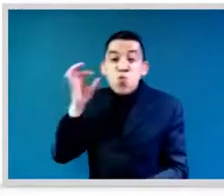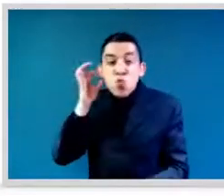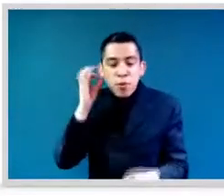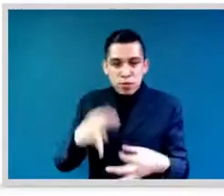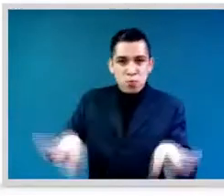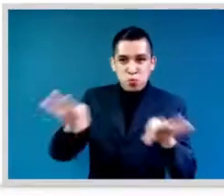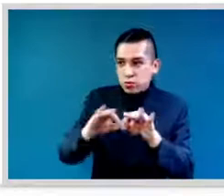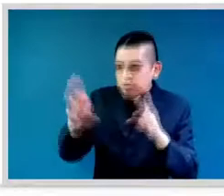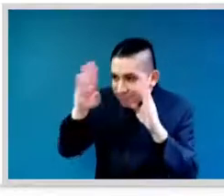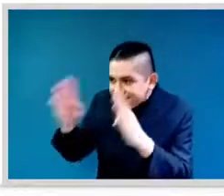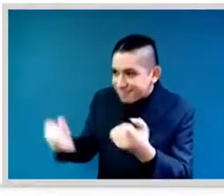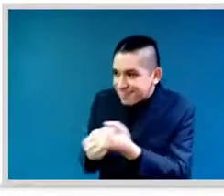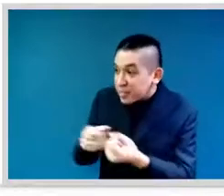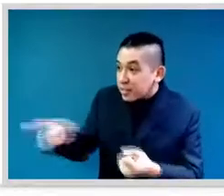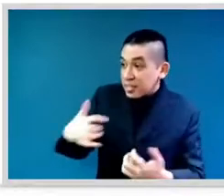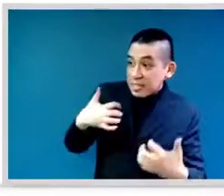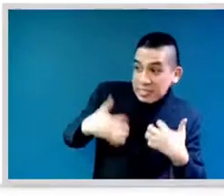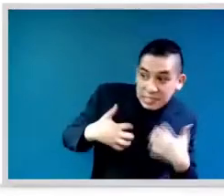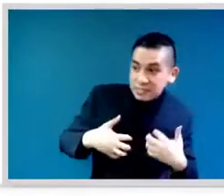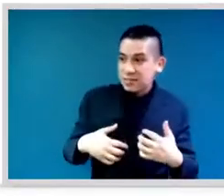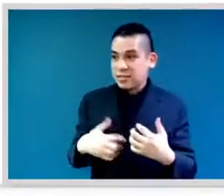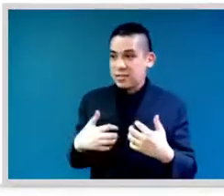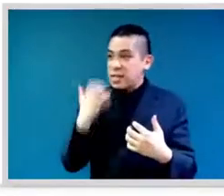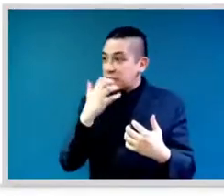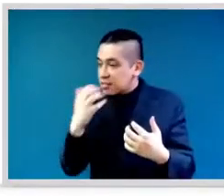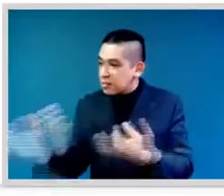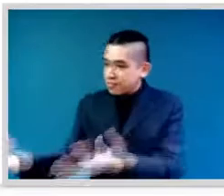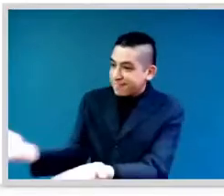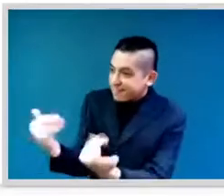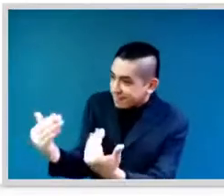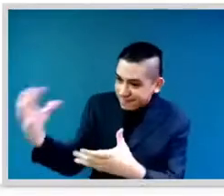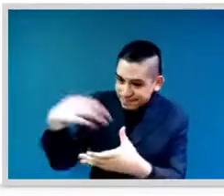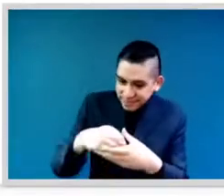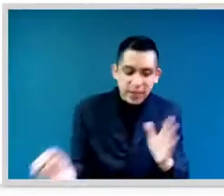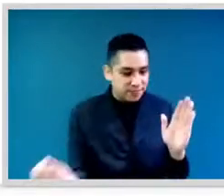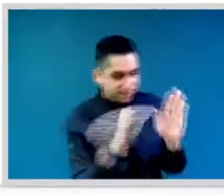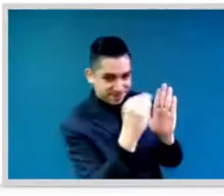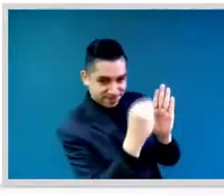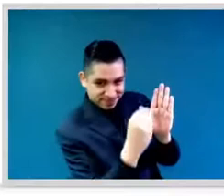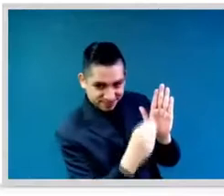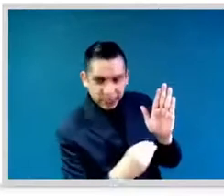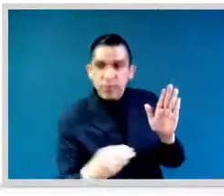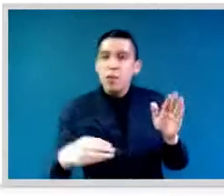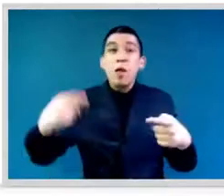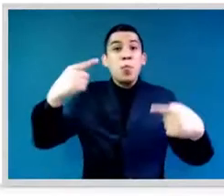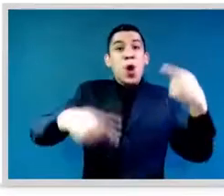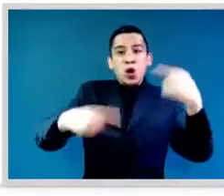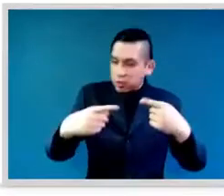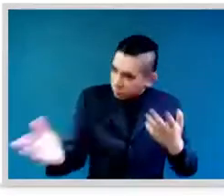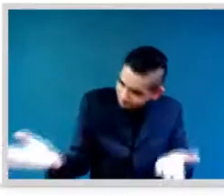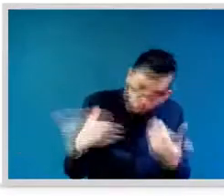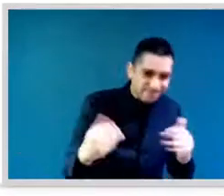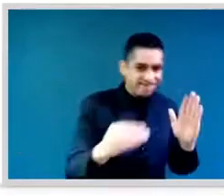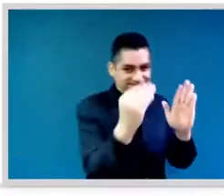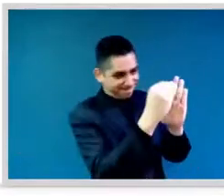en acciones concretas, tanto en la política interior como en el exterior. No quiero dejar de mencionar lo